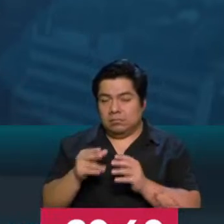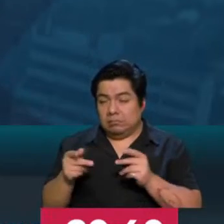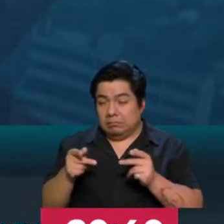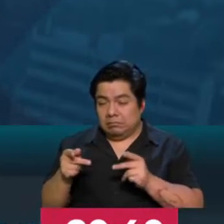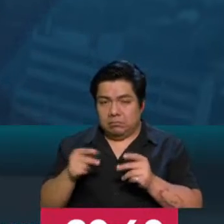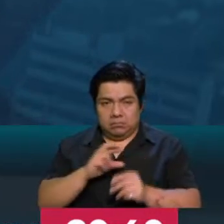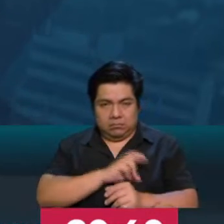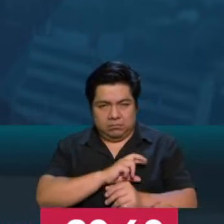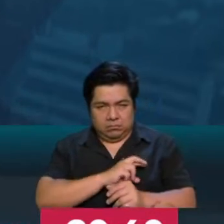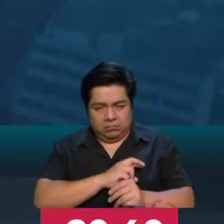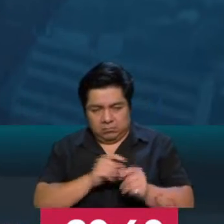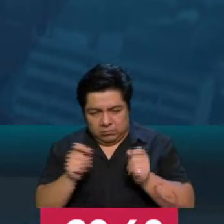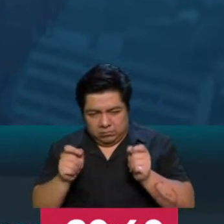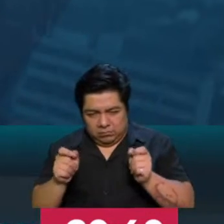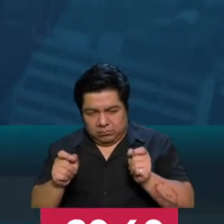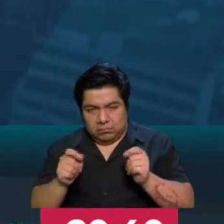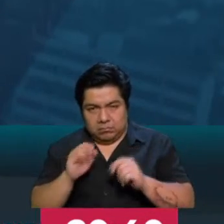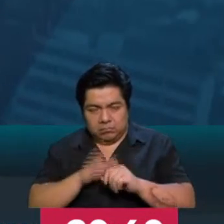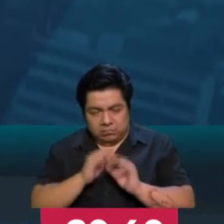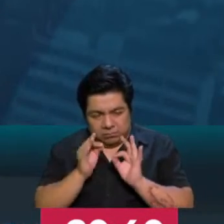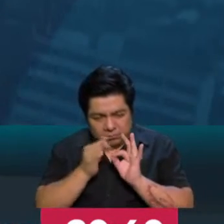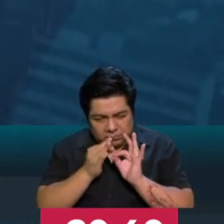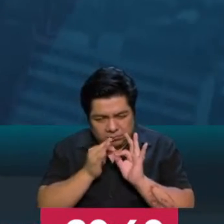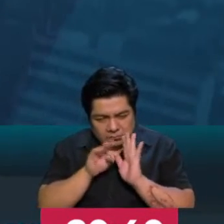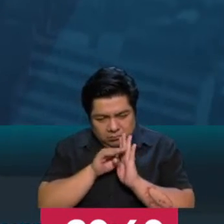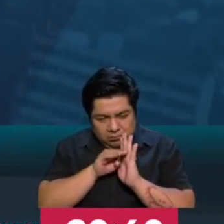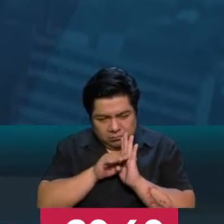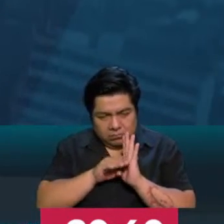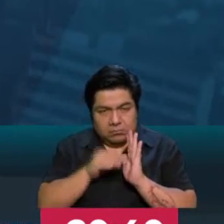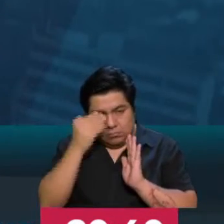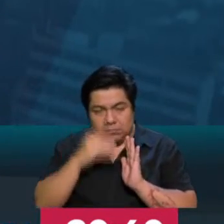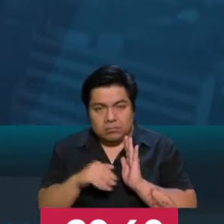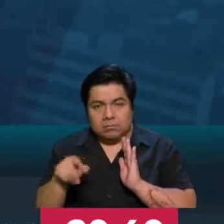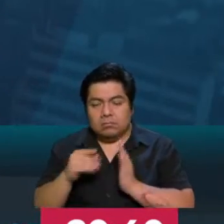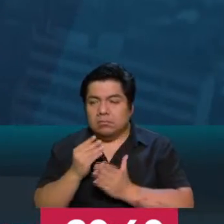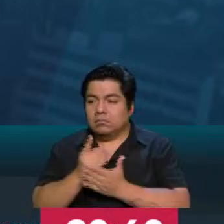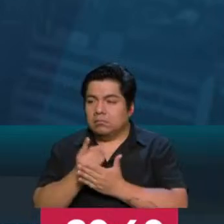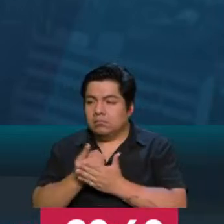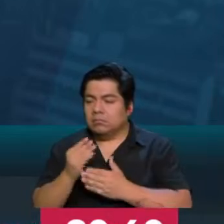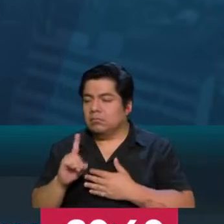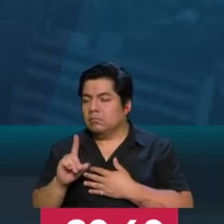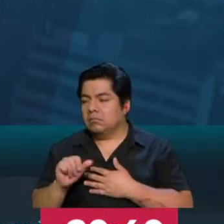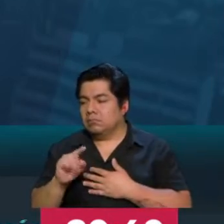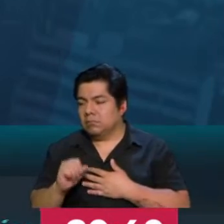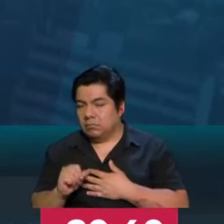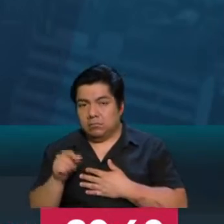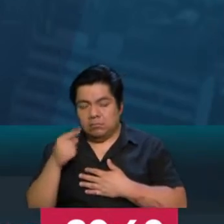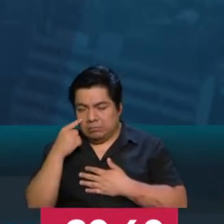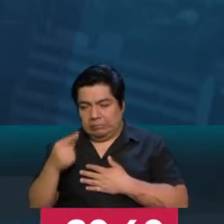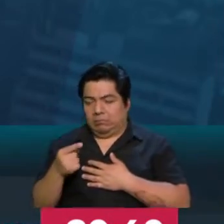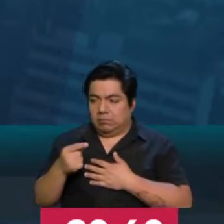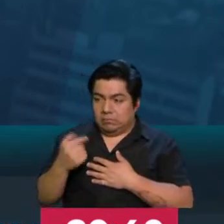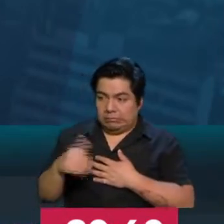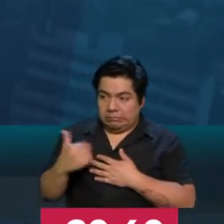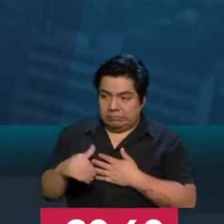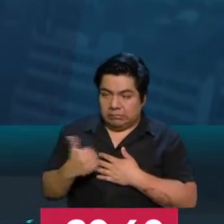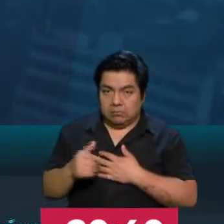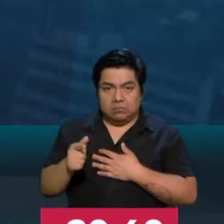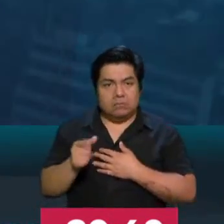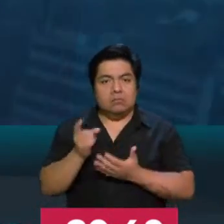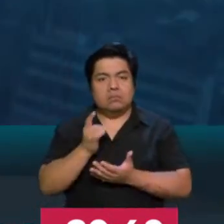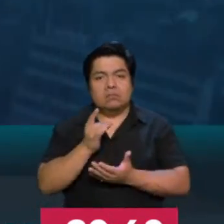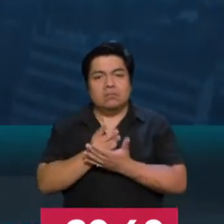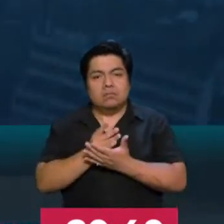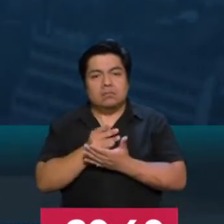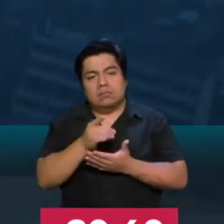de las rentas con más detalle, responde también a un dato que presentaba en el día de hoy que es muy alarmante, que no solamente se trata de resolver